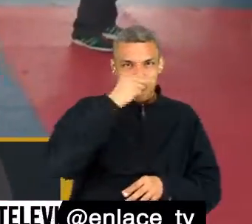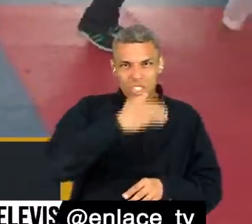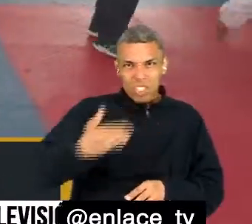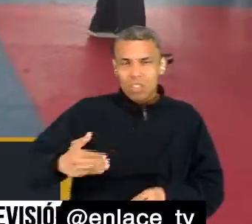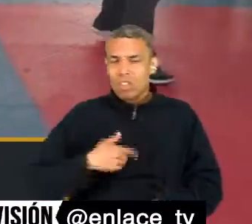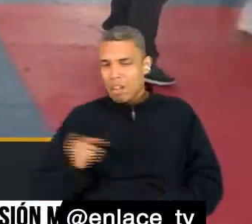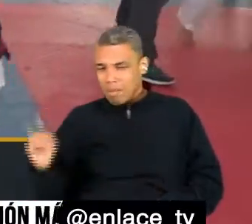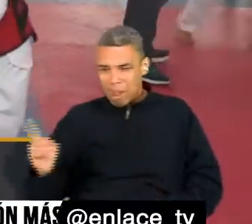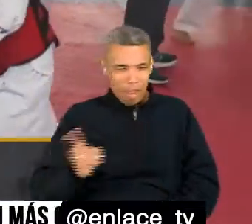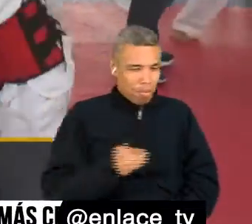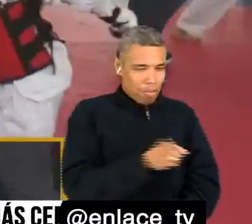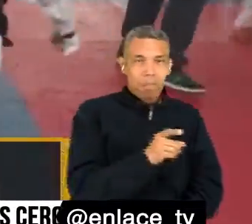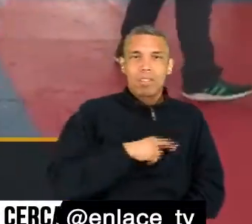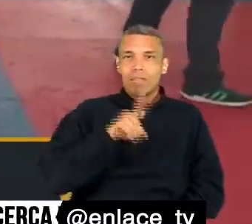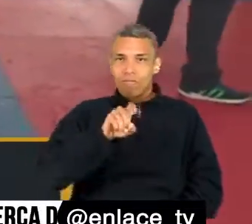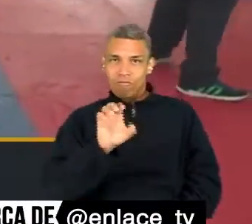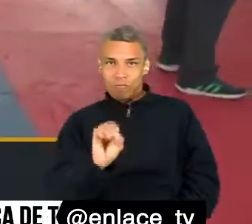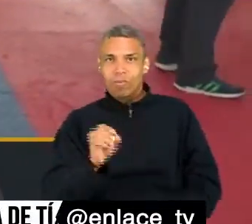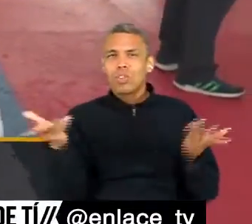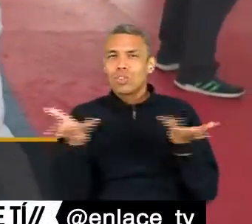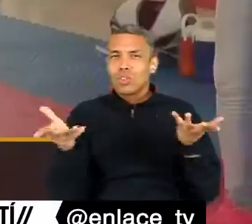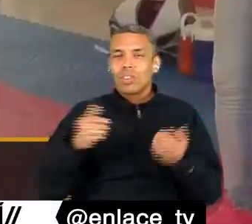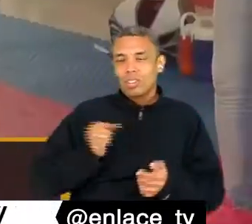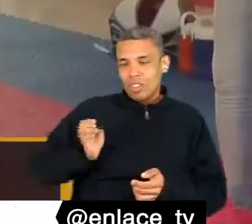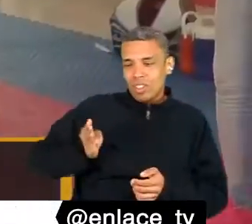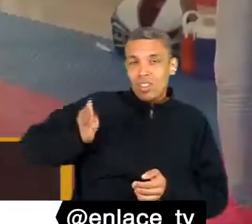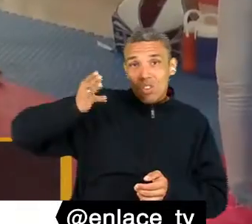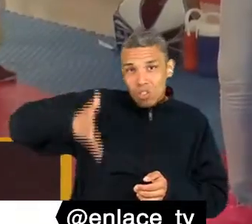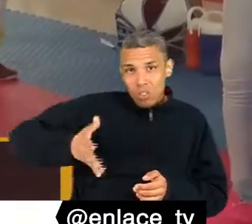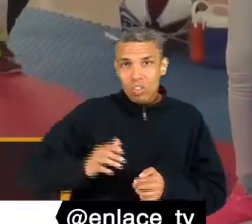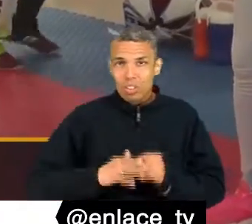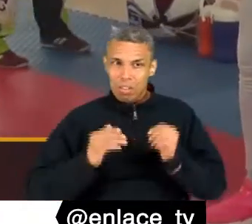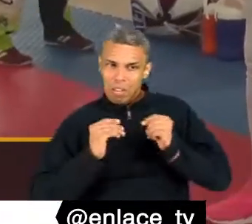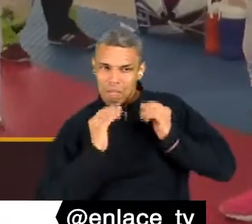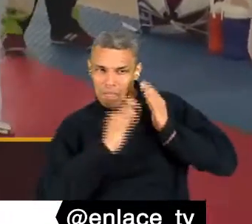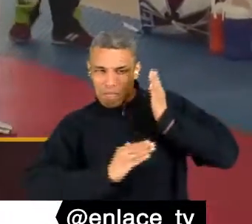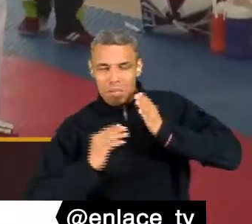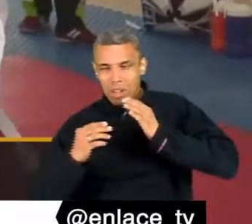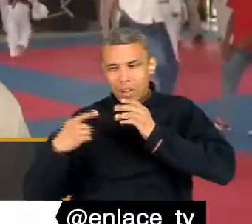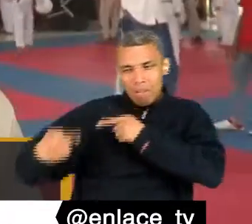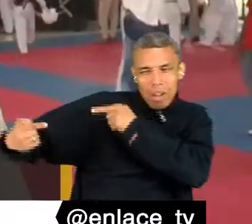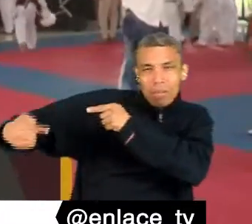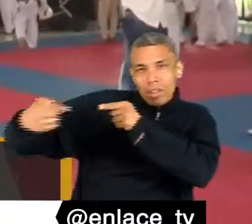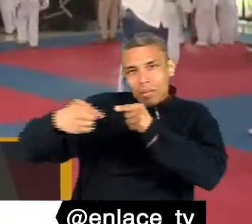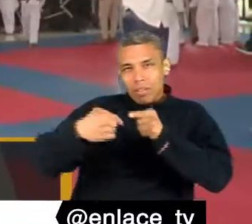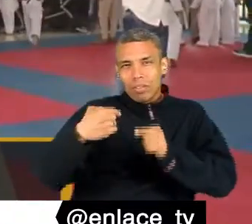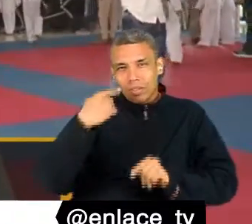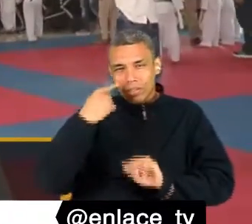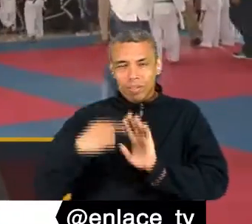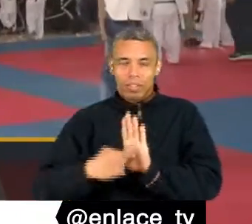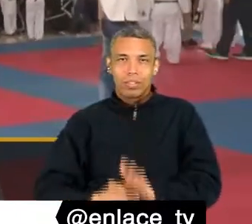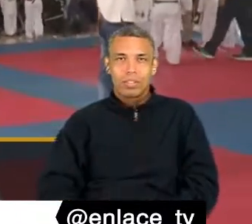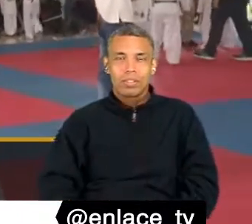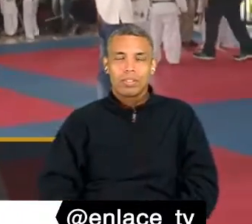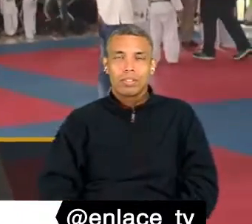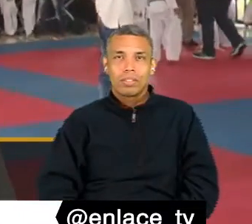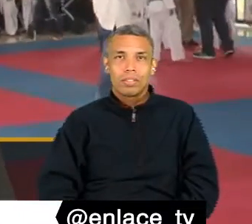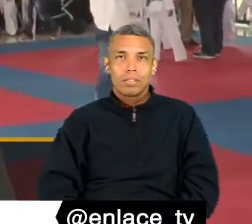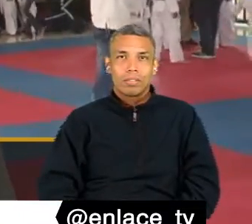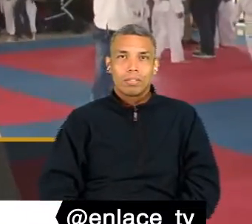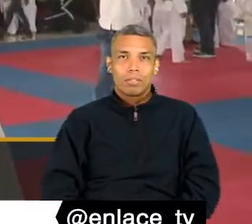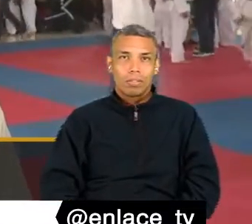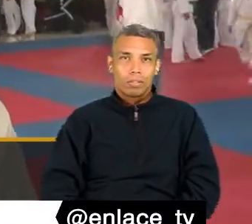infantil de taekwondo en el Club Infantas, en las modalidades de combate, habilidades y pumse. El festival infantil se realiza con el ánimo